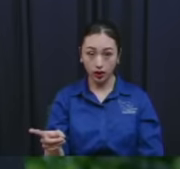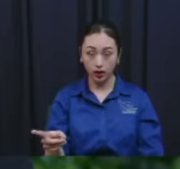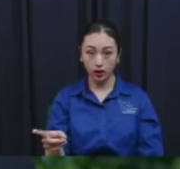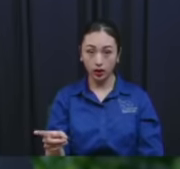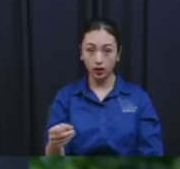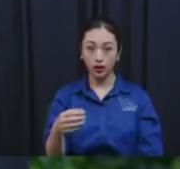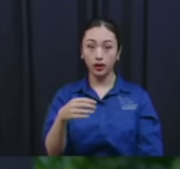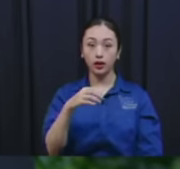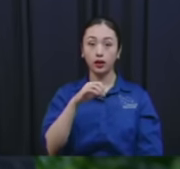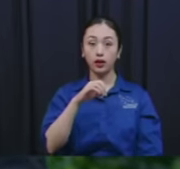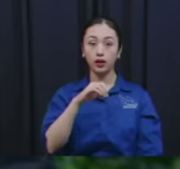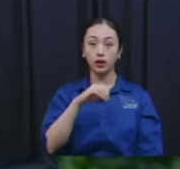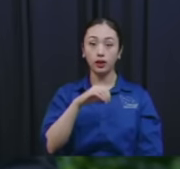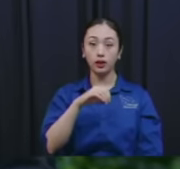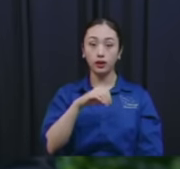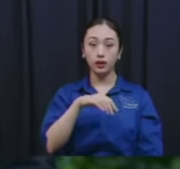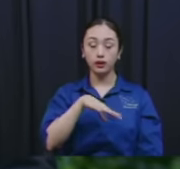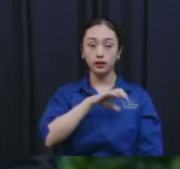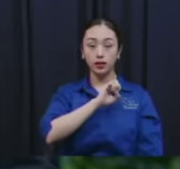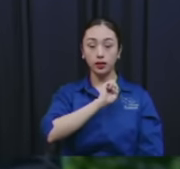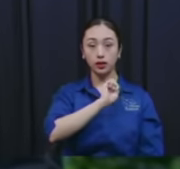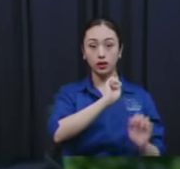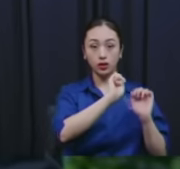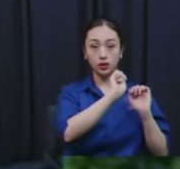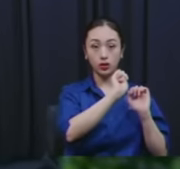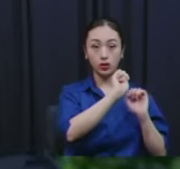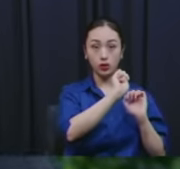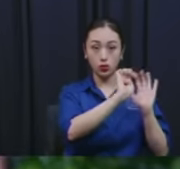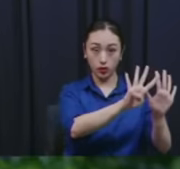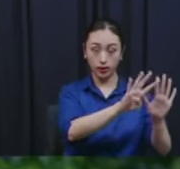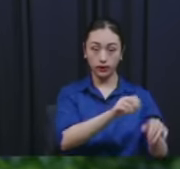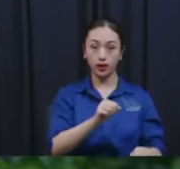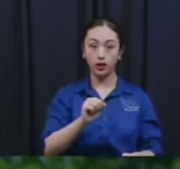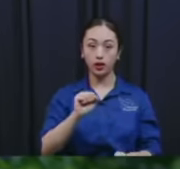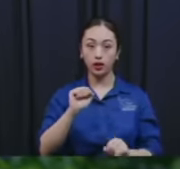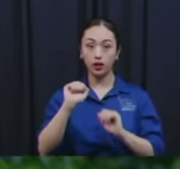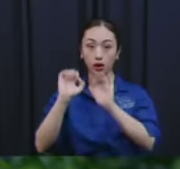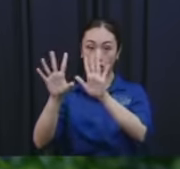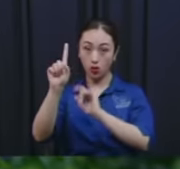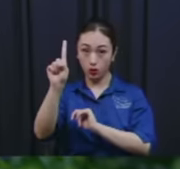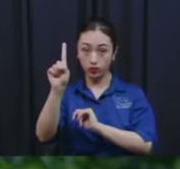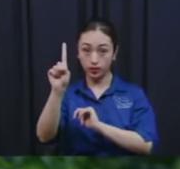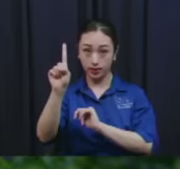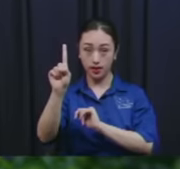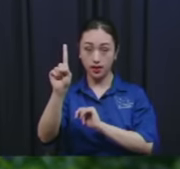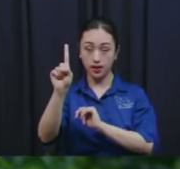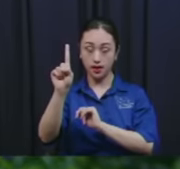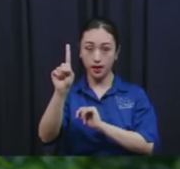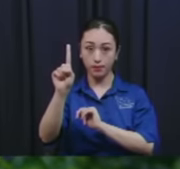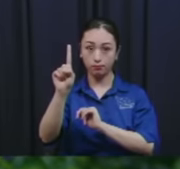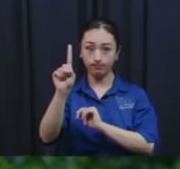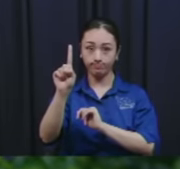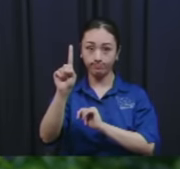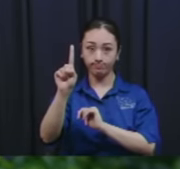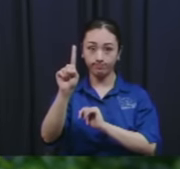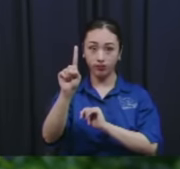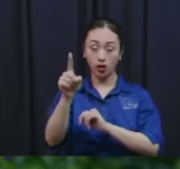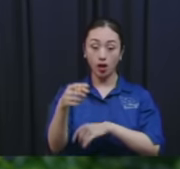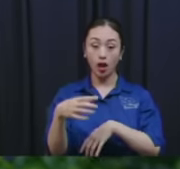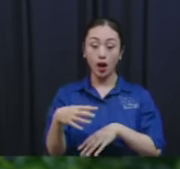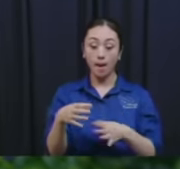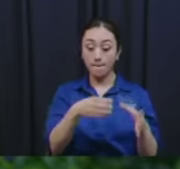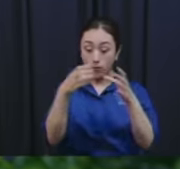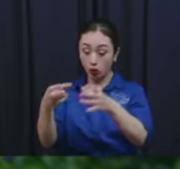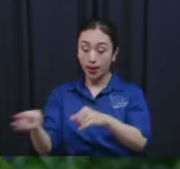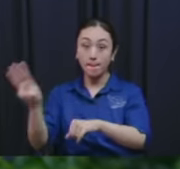los aeropuertos Por qué Porque pueden puede ser que los vuelvan a atacar esta fecha la van a